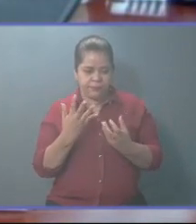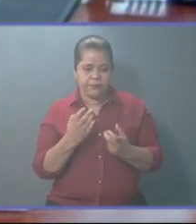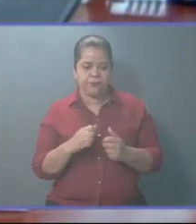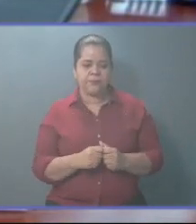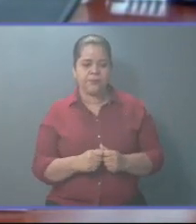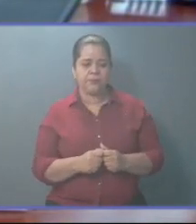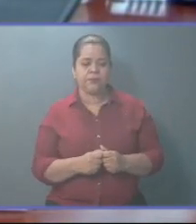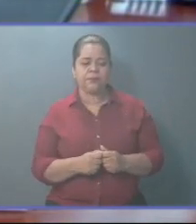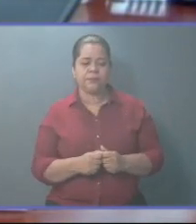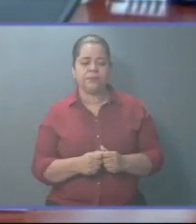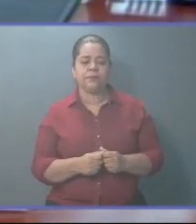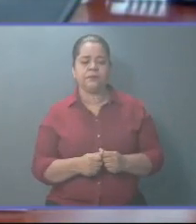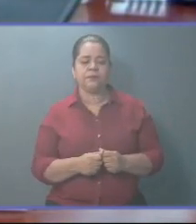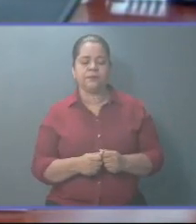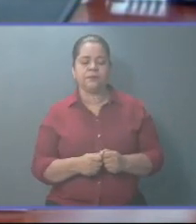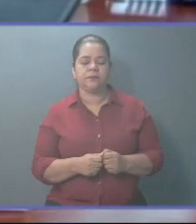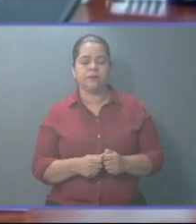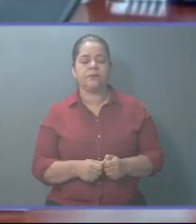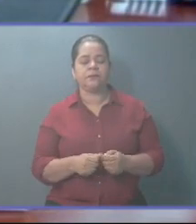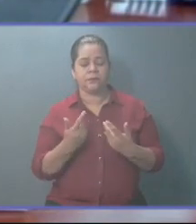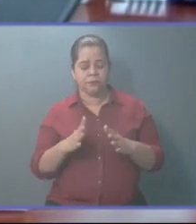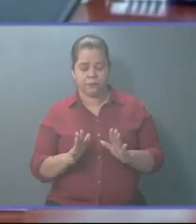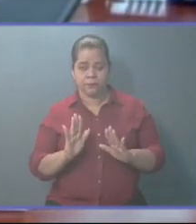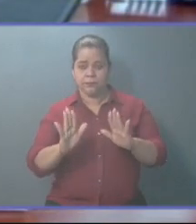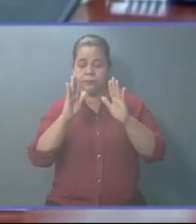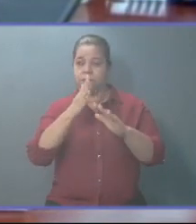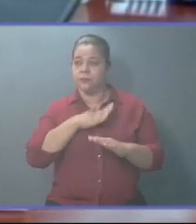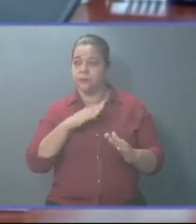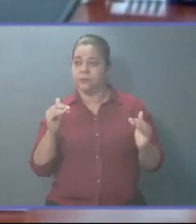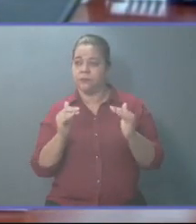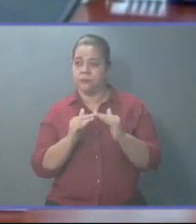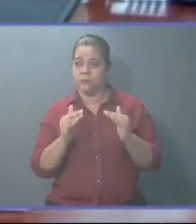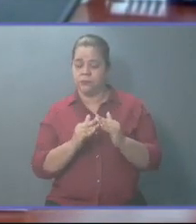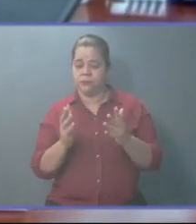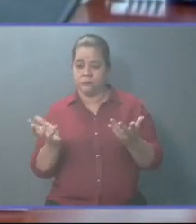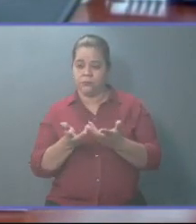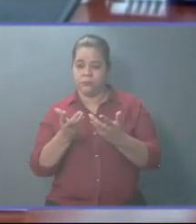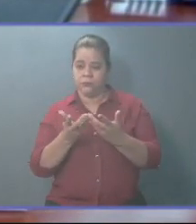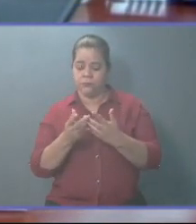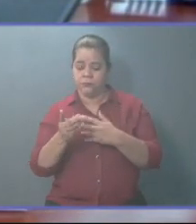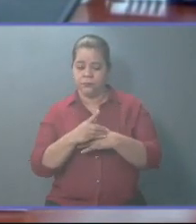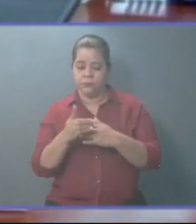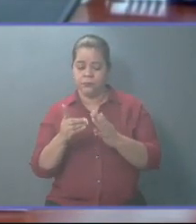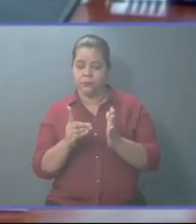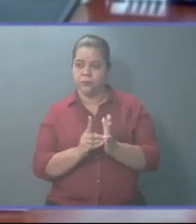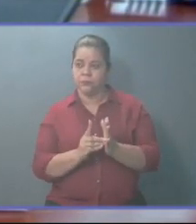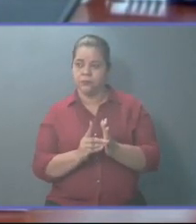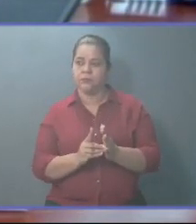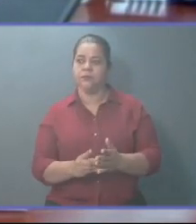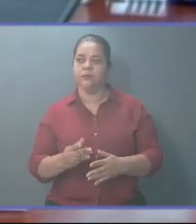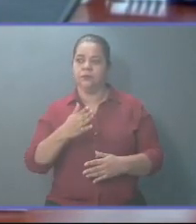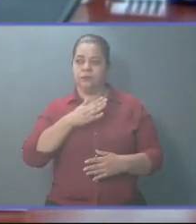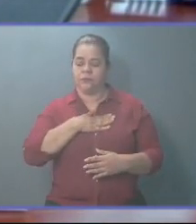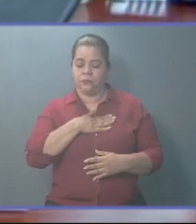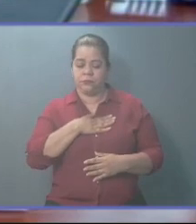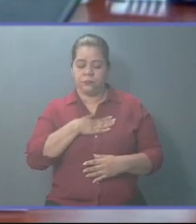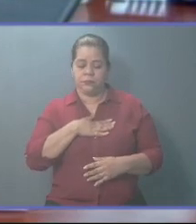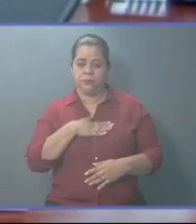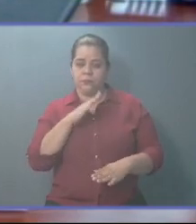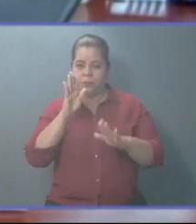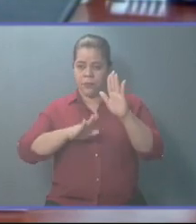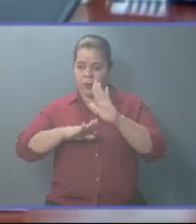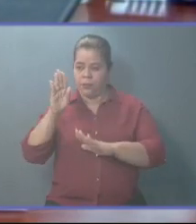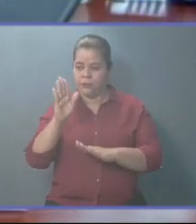he tenido la suerte, así como mis colegas, de tener esa participación